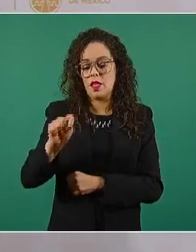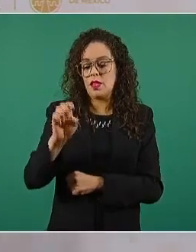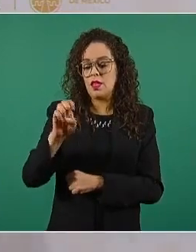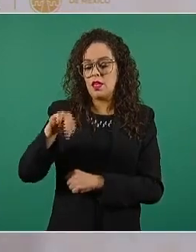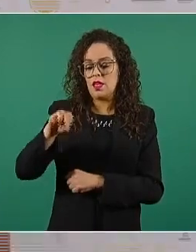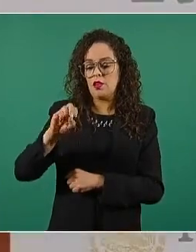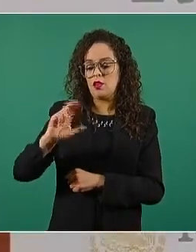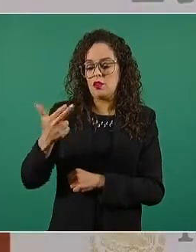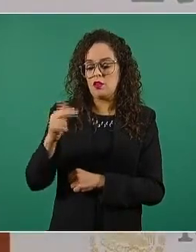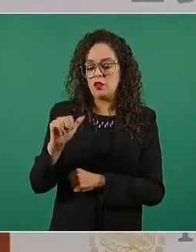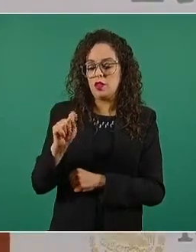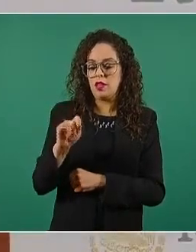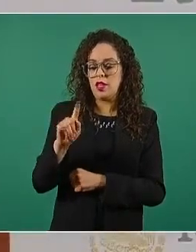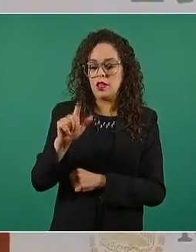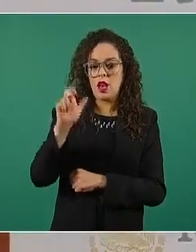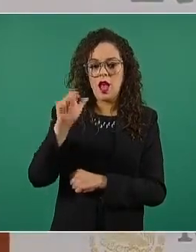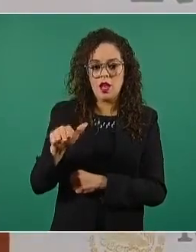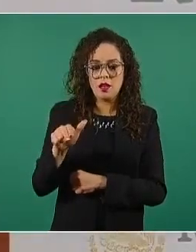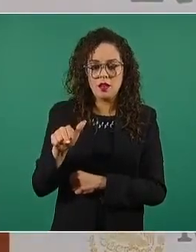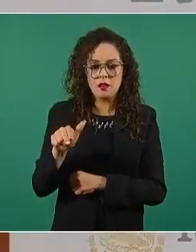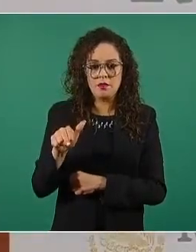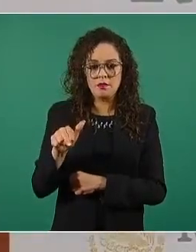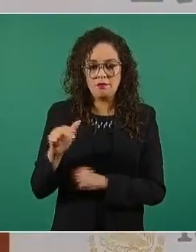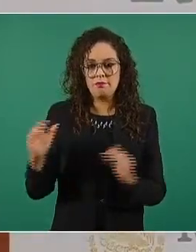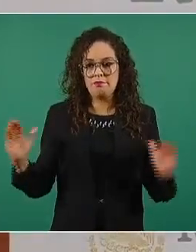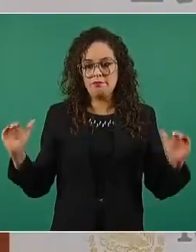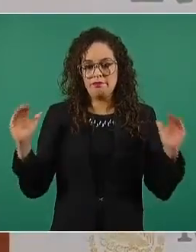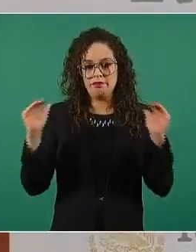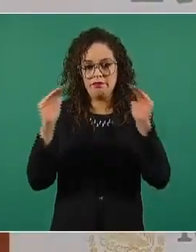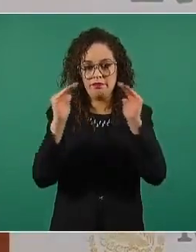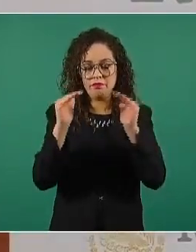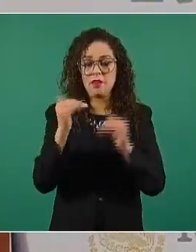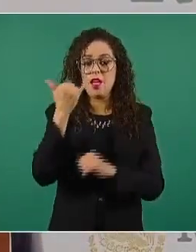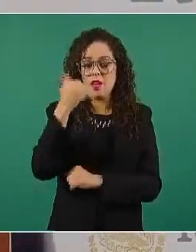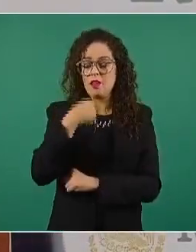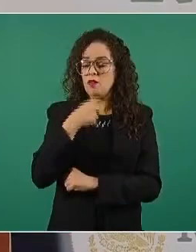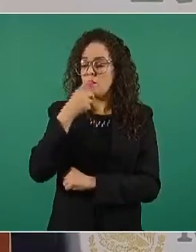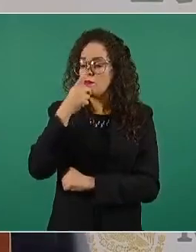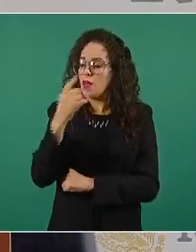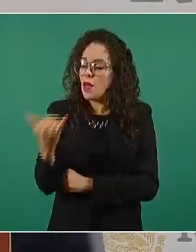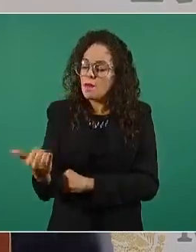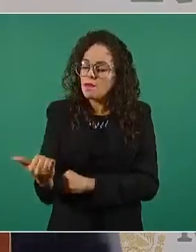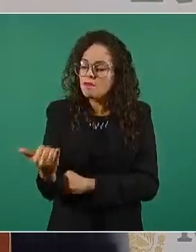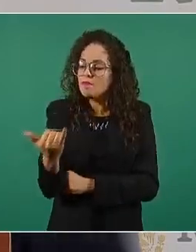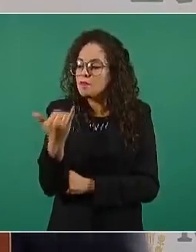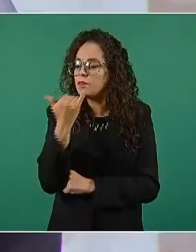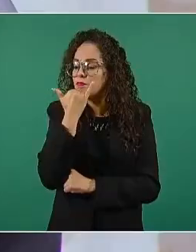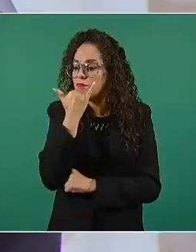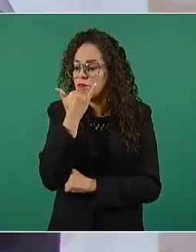y ofrecemos perdón a las víctimas de la catástrofe